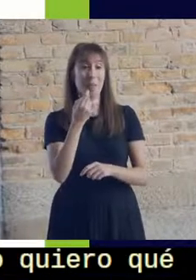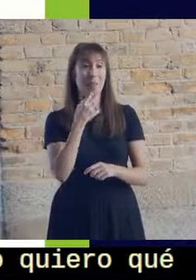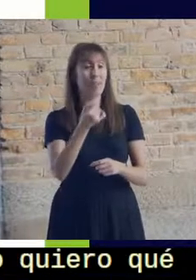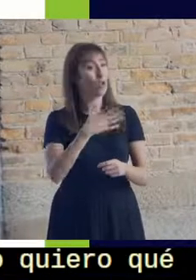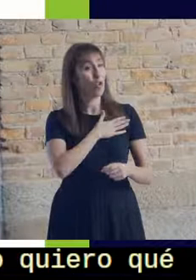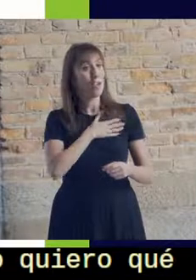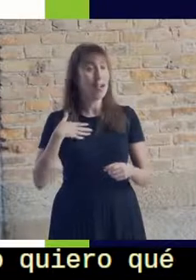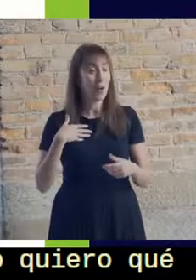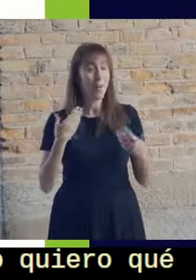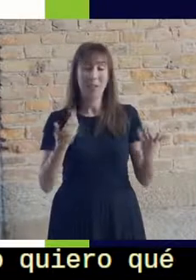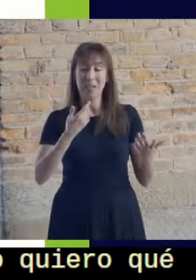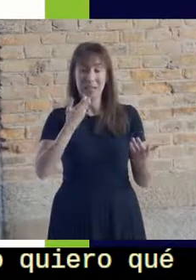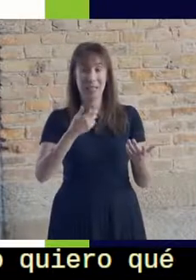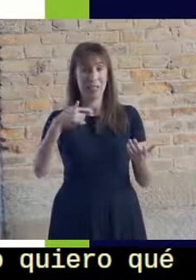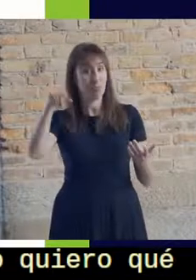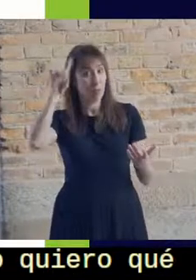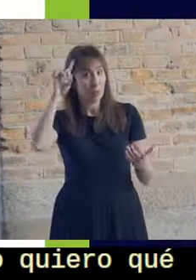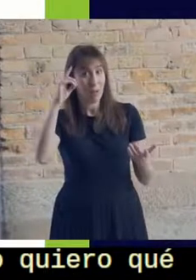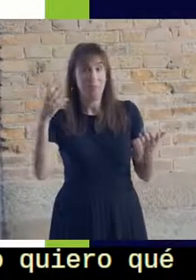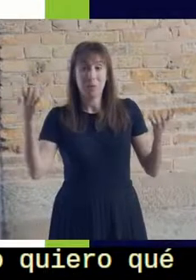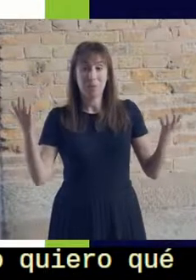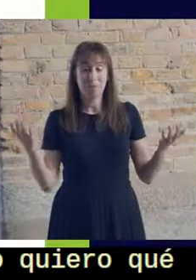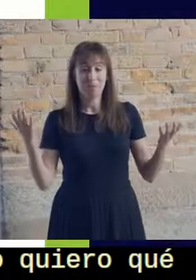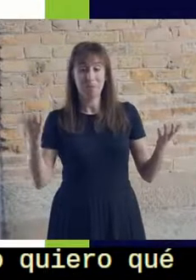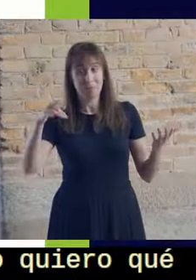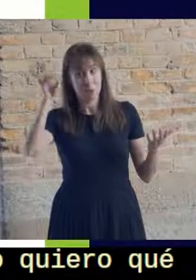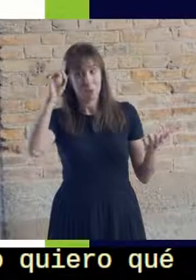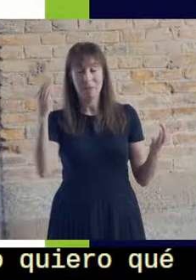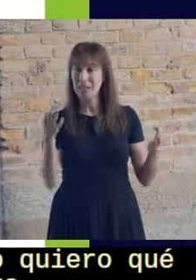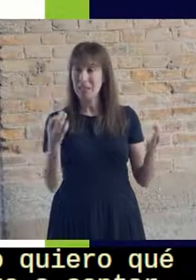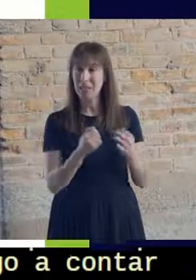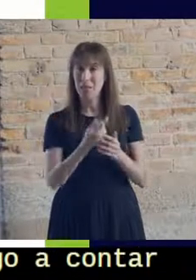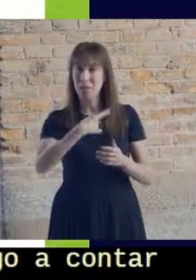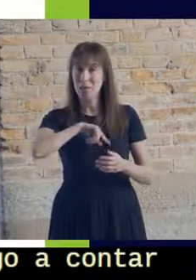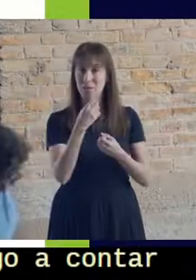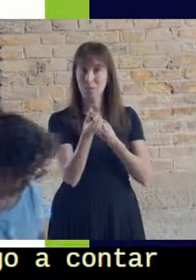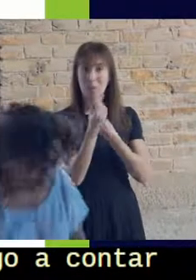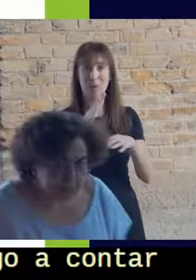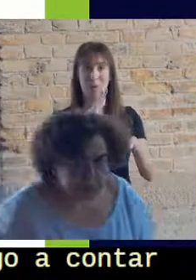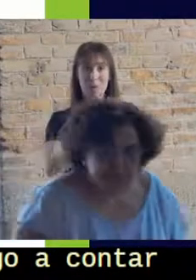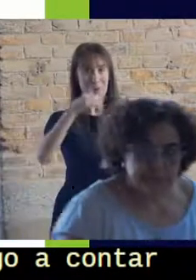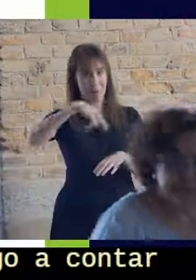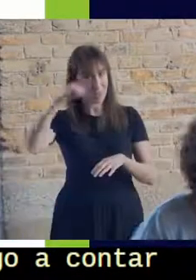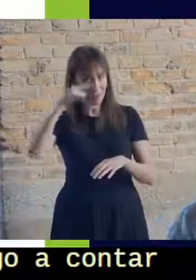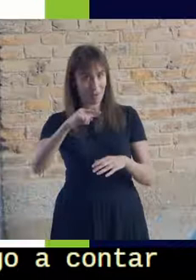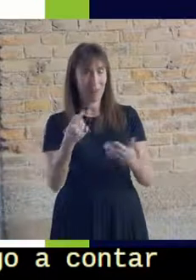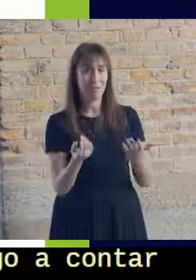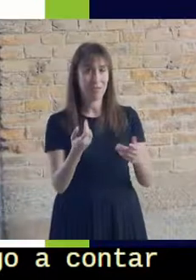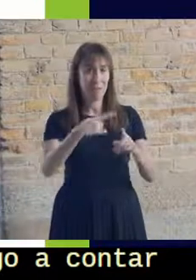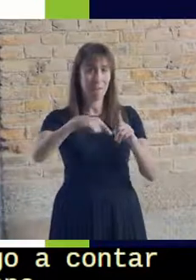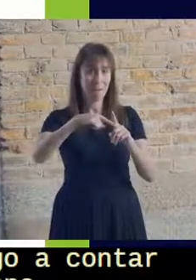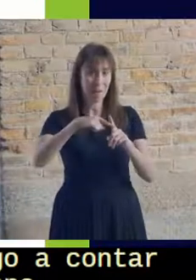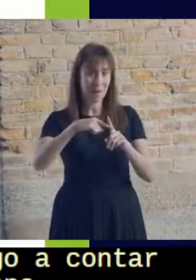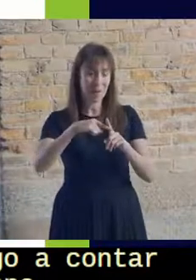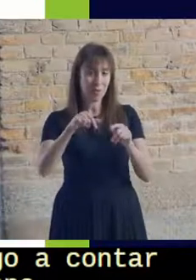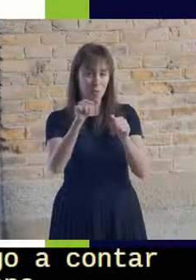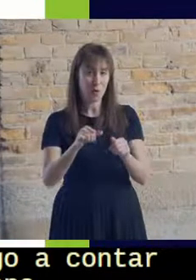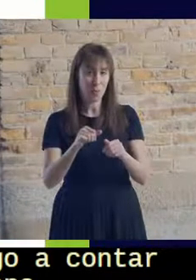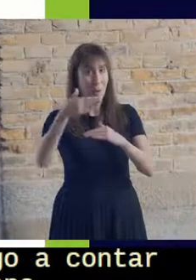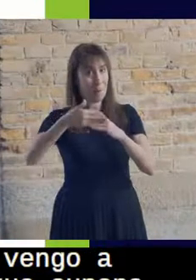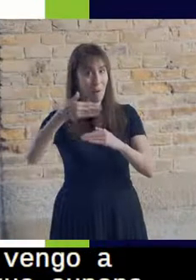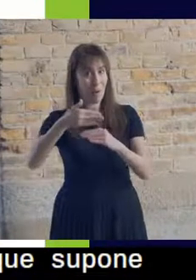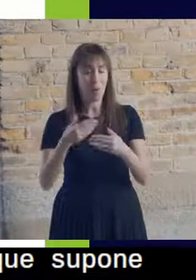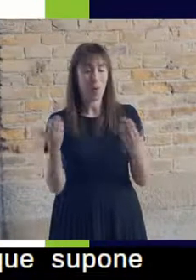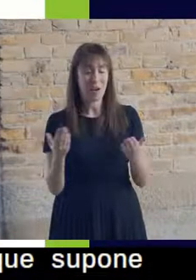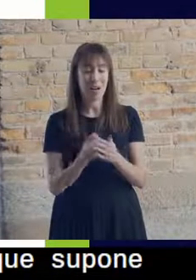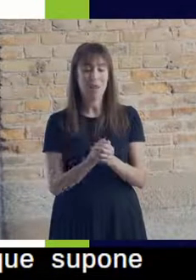no sabemos sab no no se sabe Yo vengo a contaros un poquito para que sepáis y las barreras que supon antes